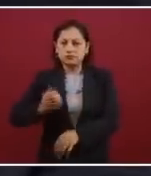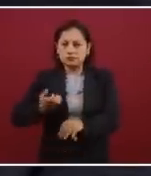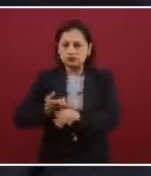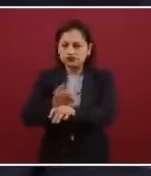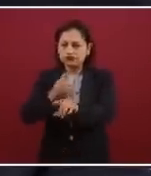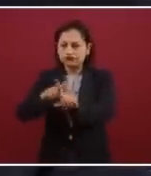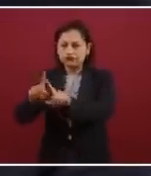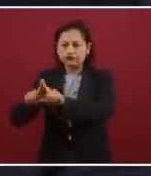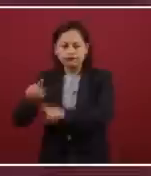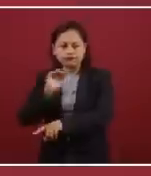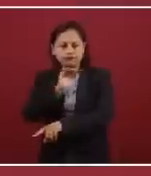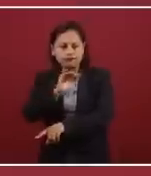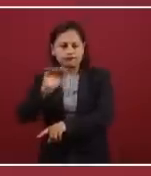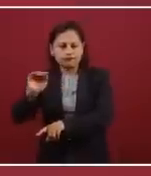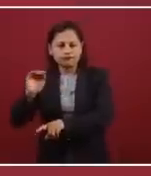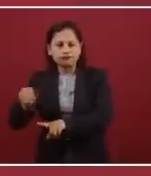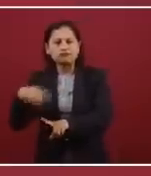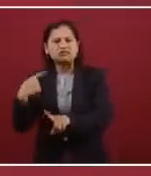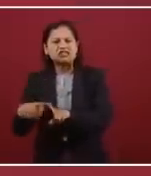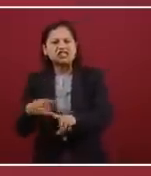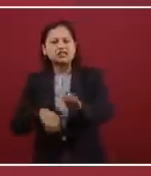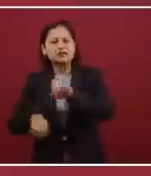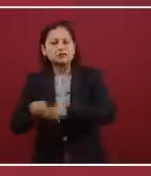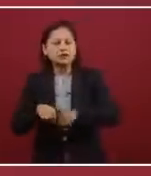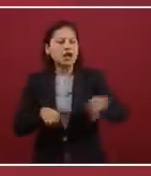Para recomendarles a estas empresas.